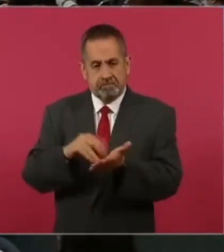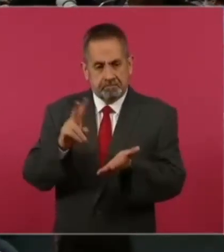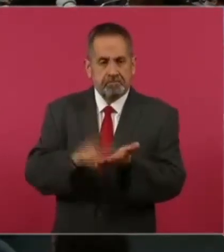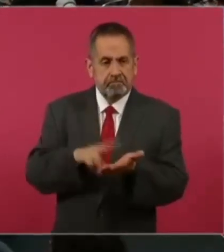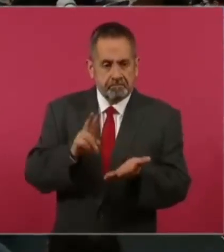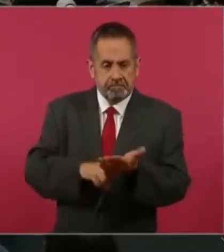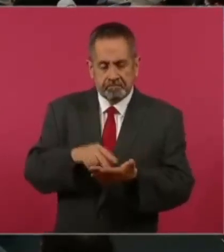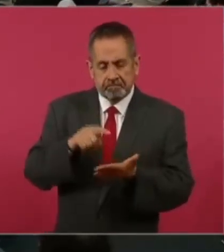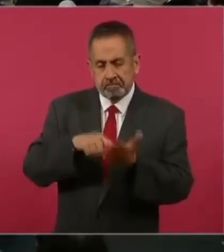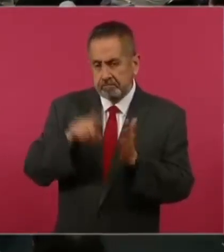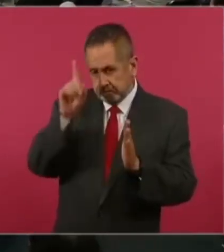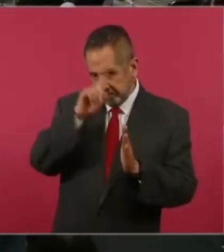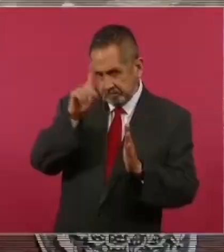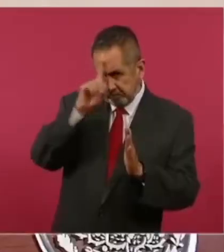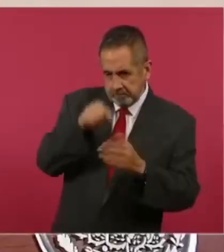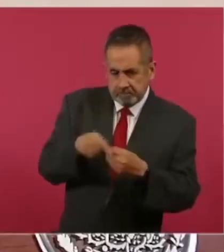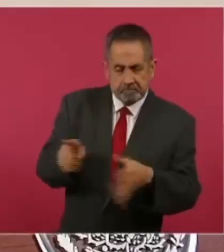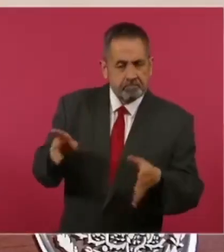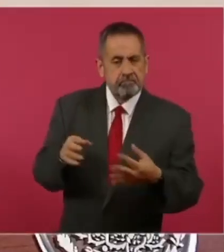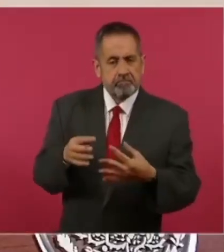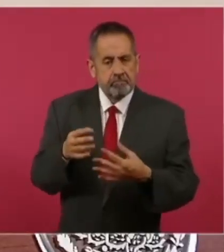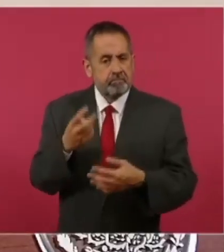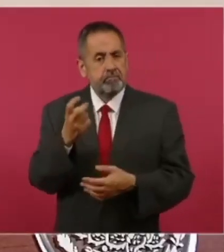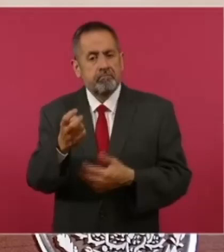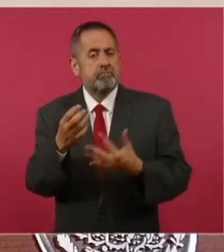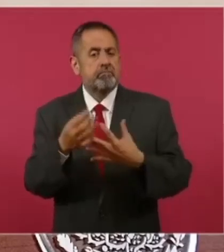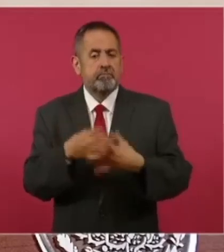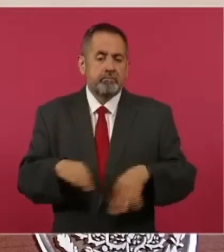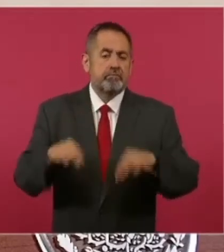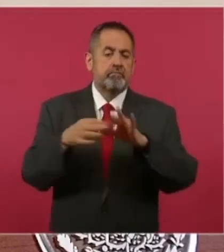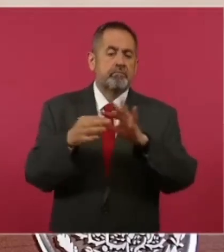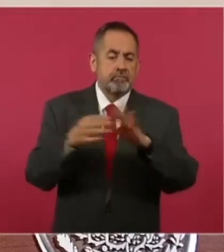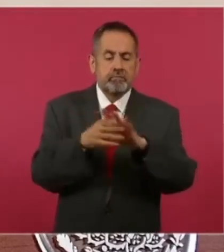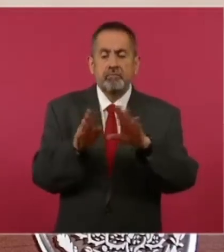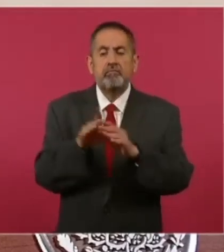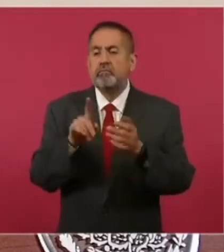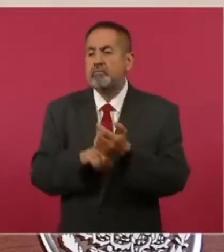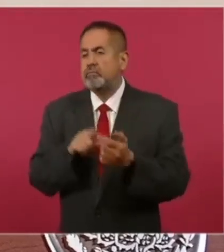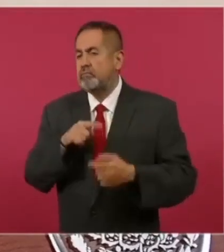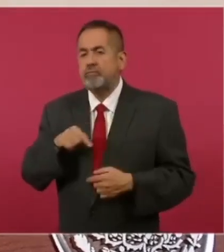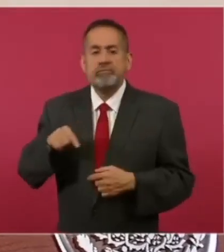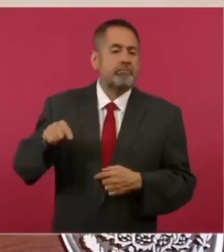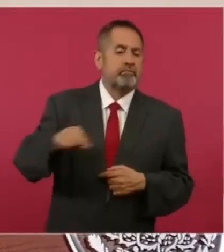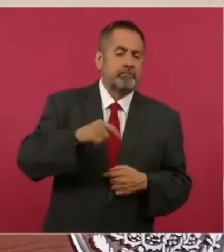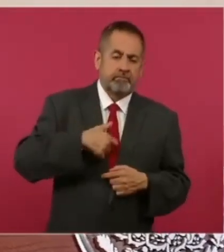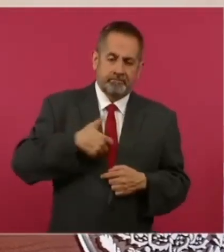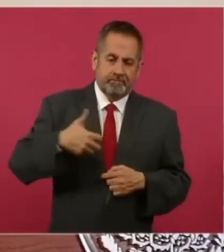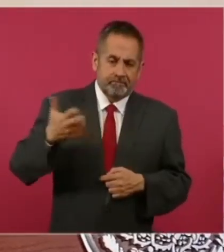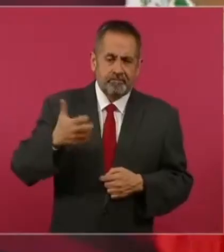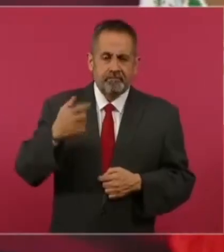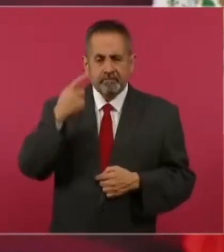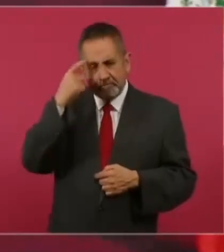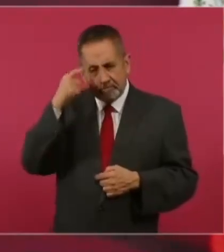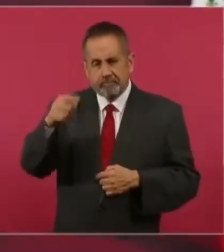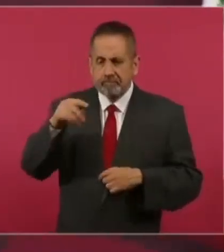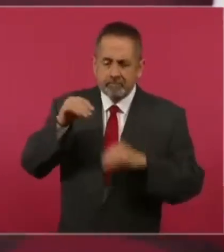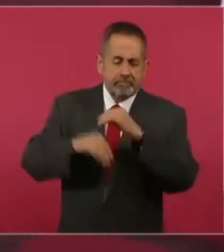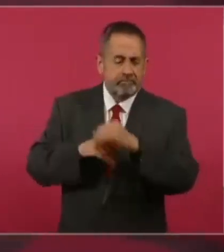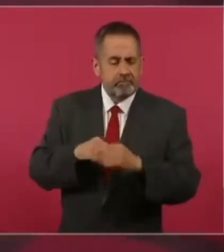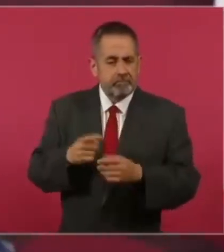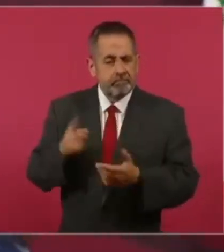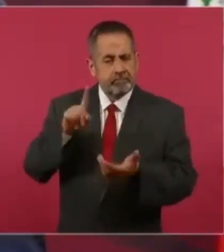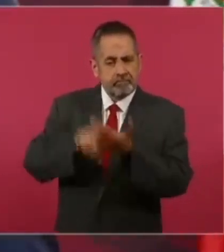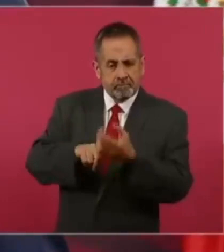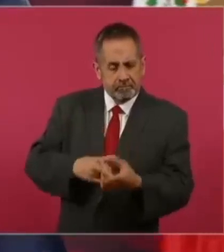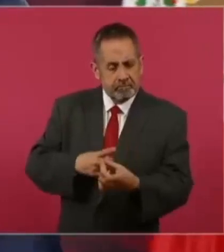eso es muy importante todo lo que hagamos por fortalecer valores